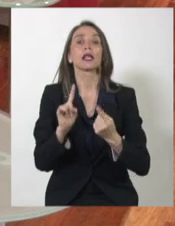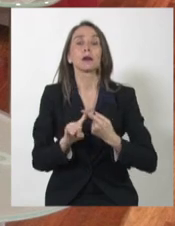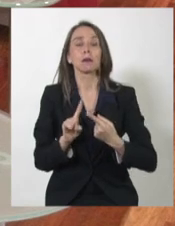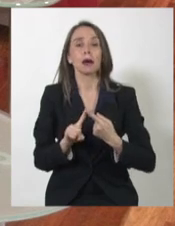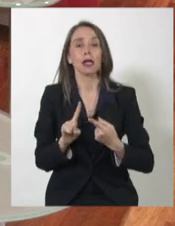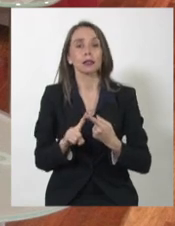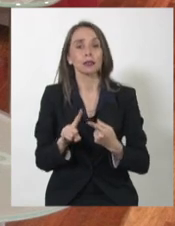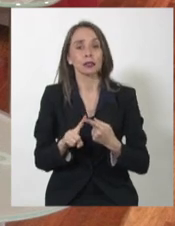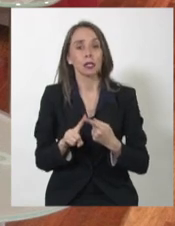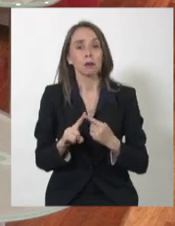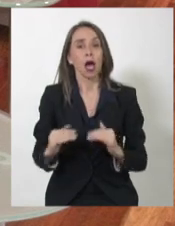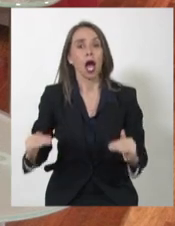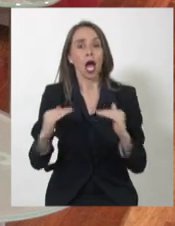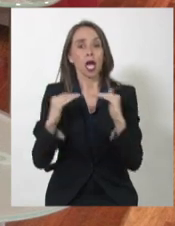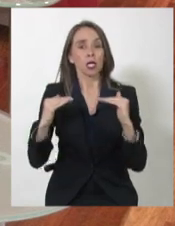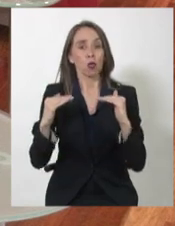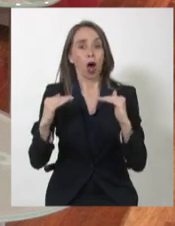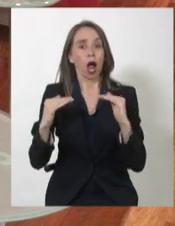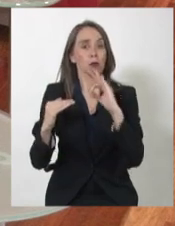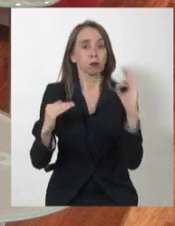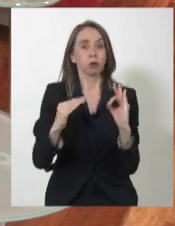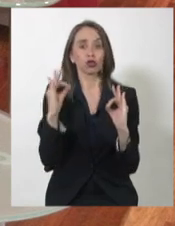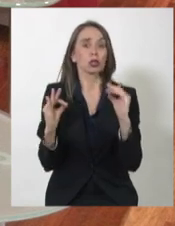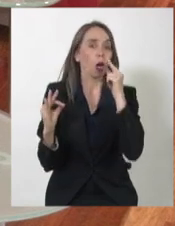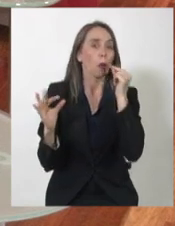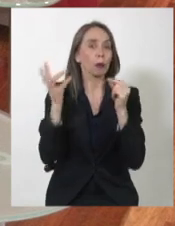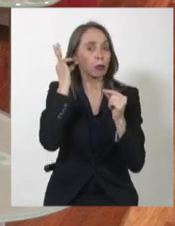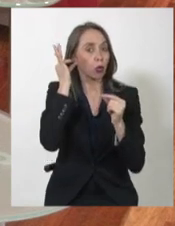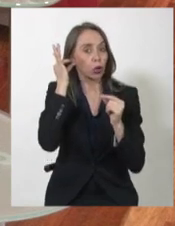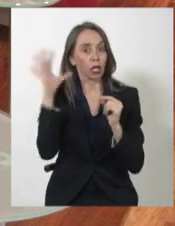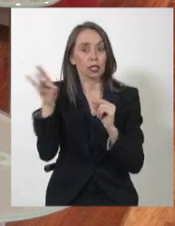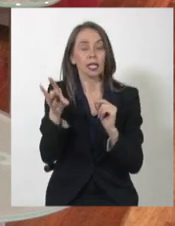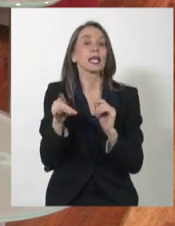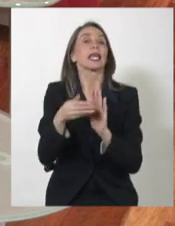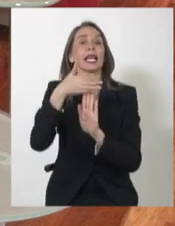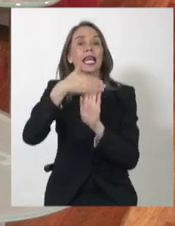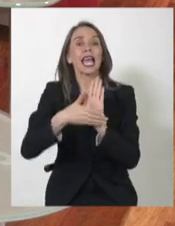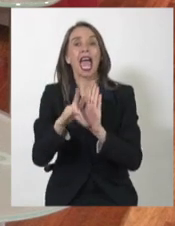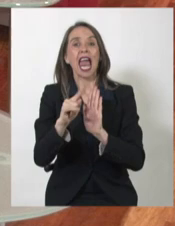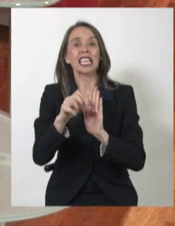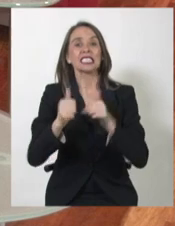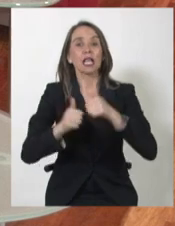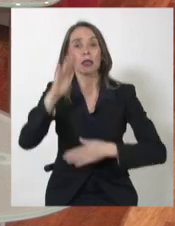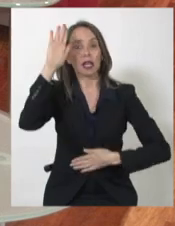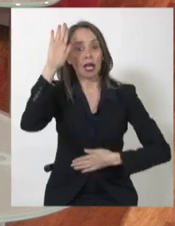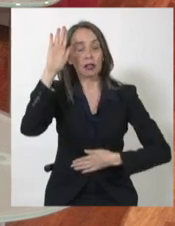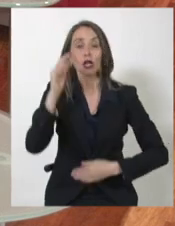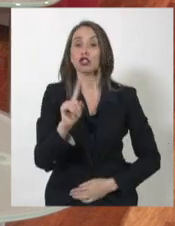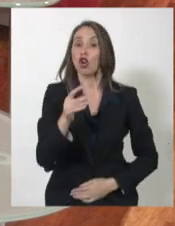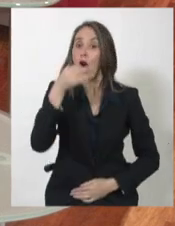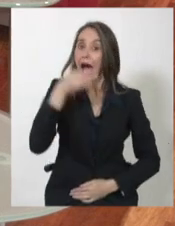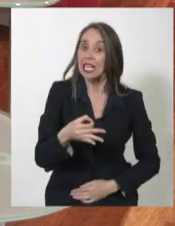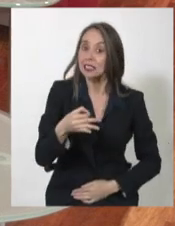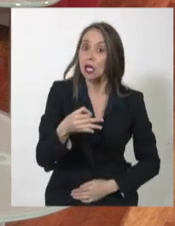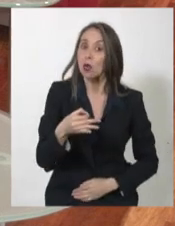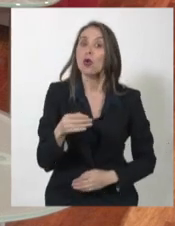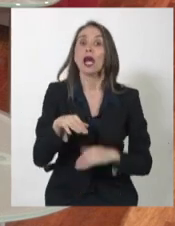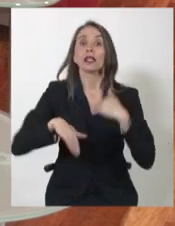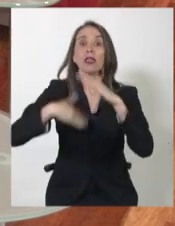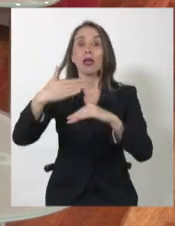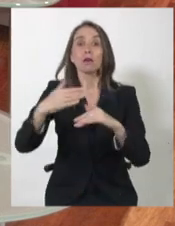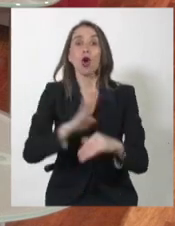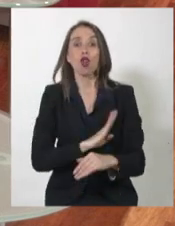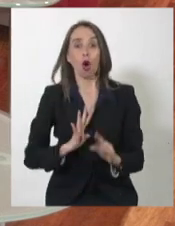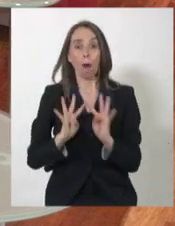participación paritaria para las mujeres, por lo menos en lo que tiene que ver con las listas, cuestión que no garantiza tener un órgano paritario,